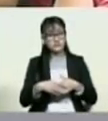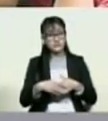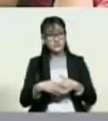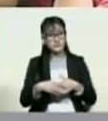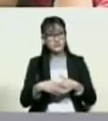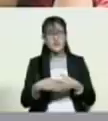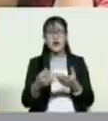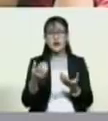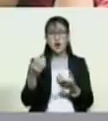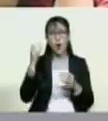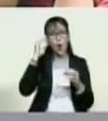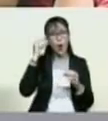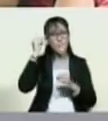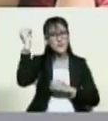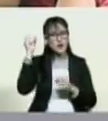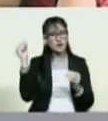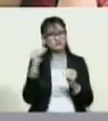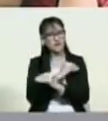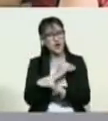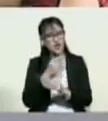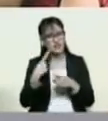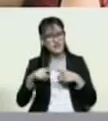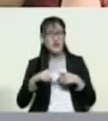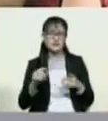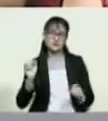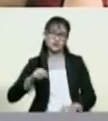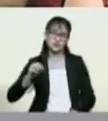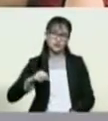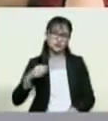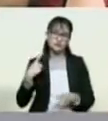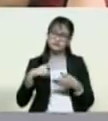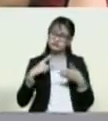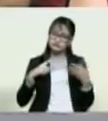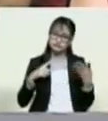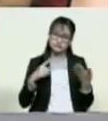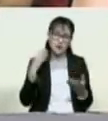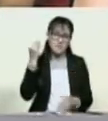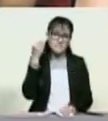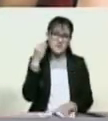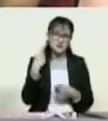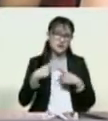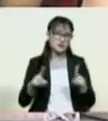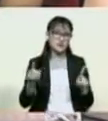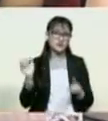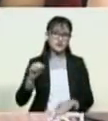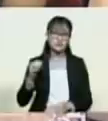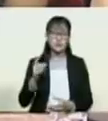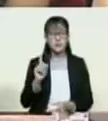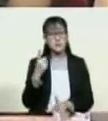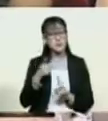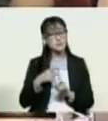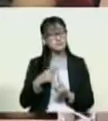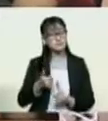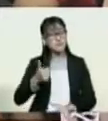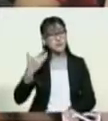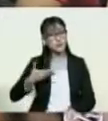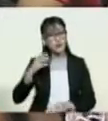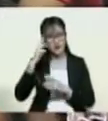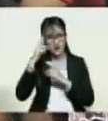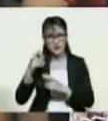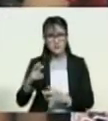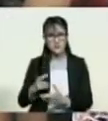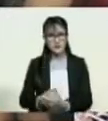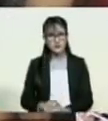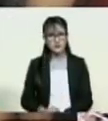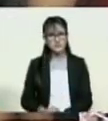vista diversos? Sí. ¿Puntos de vista distintos? Sí. Pero el respeto, como decíamos en nuestra